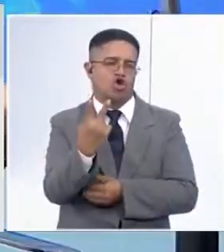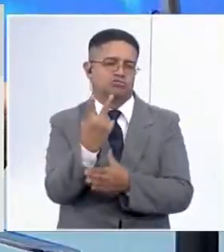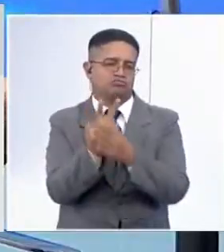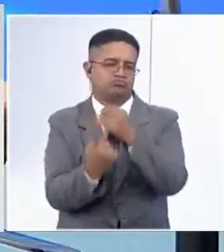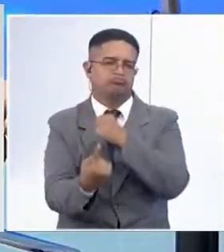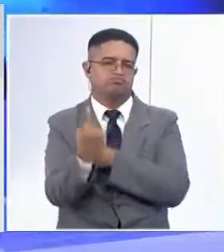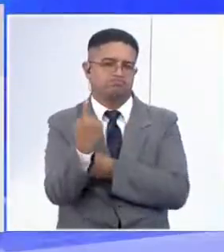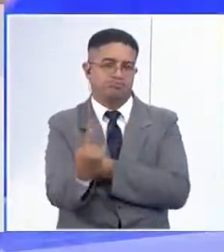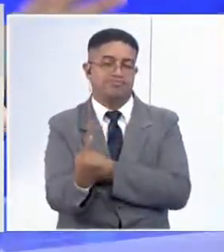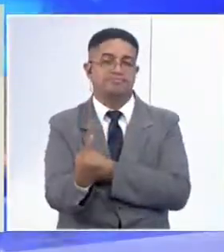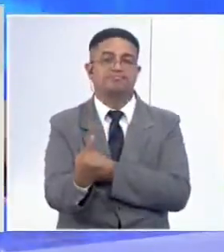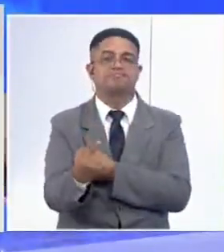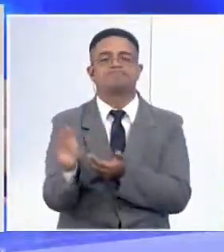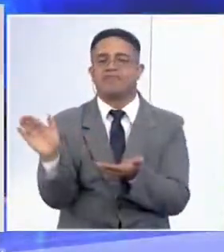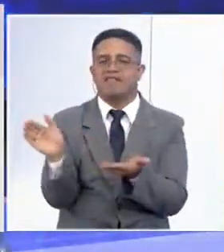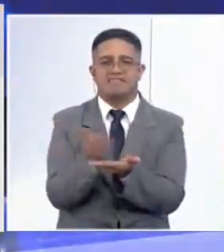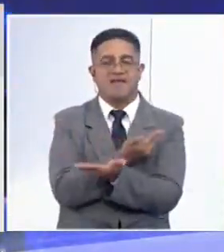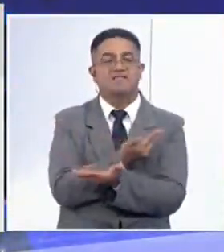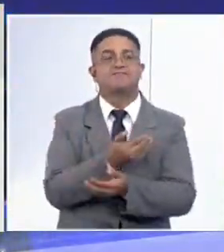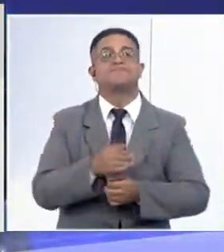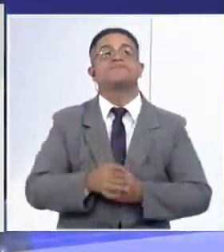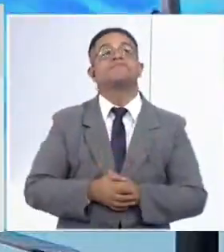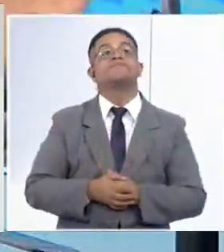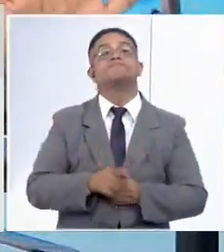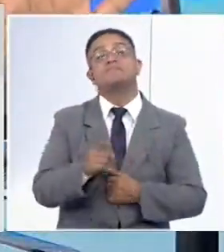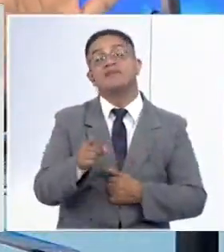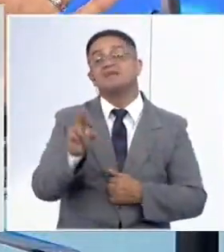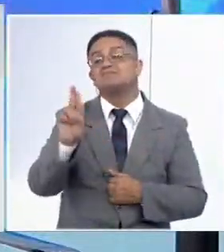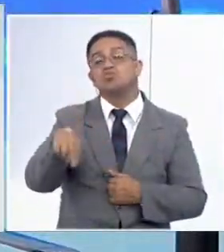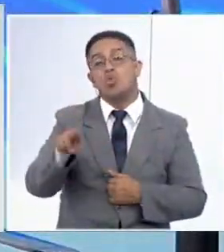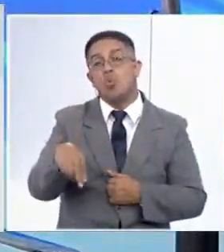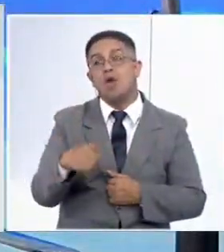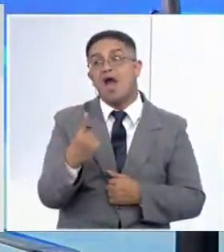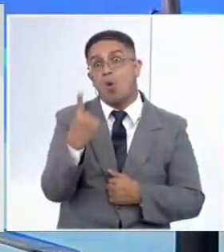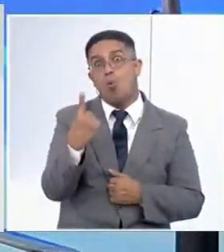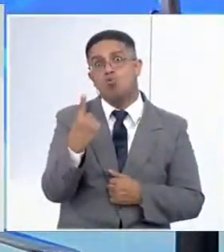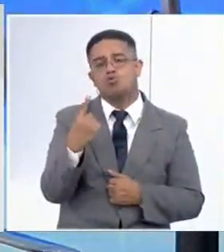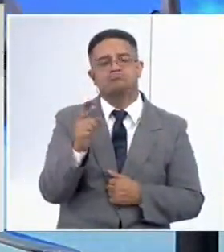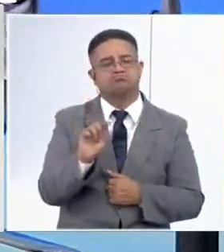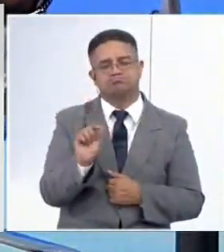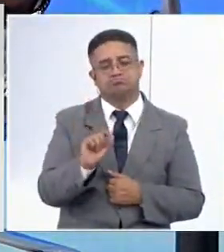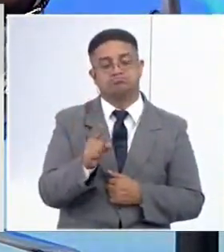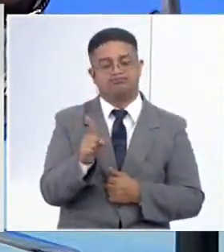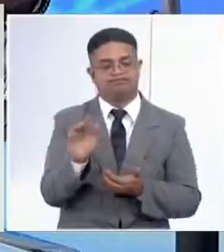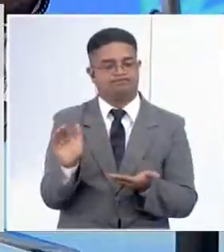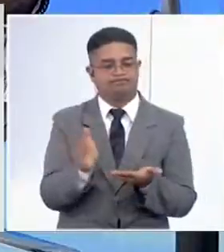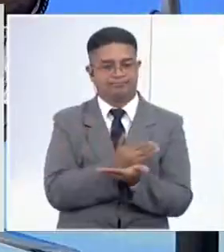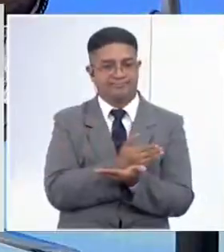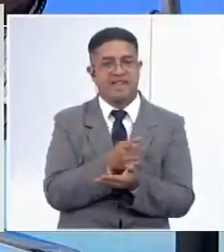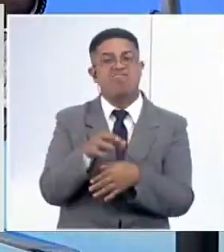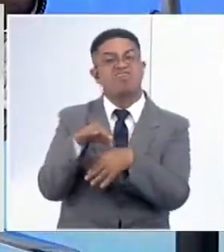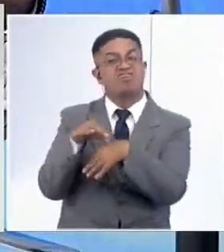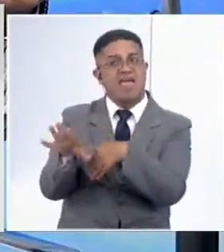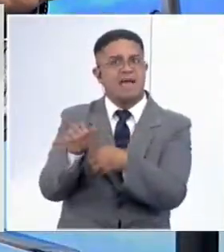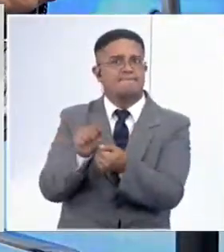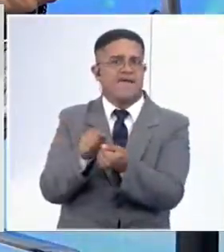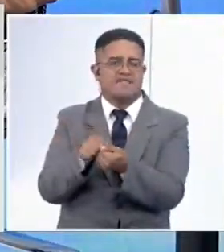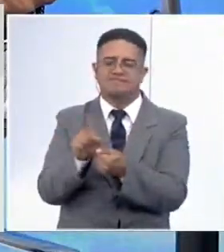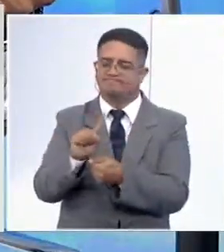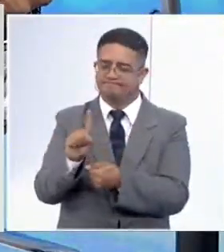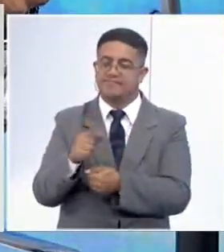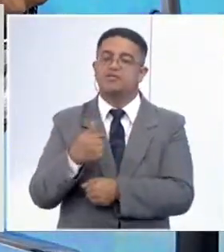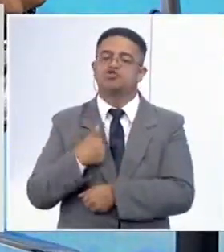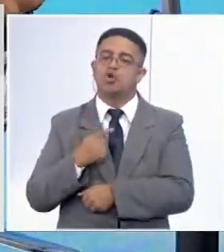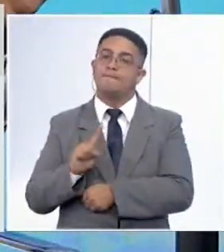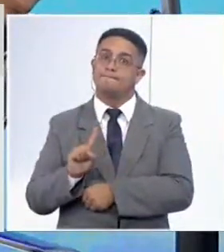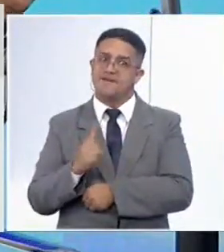ser un cirujano. Que la colelab es quitar la vesícula. Es quitar la vesícula, que nunca va a ser un cirujano. Es retirar la vesícula y dejar el cálculo en el árbol biliar. Tengo que entrar yo